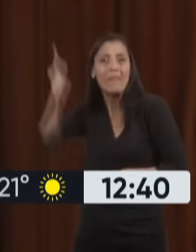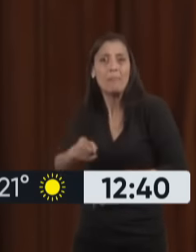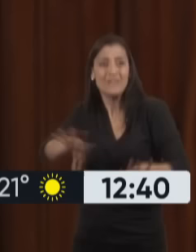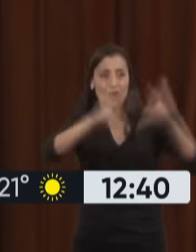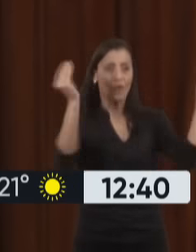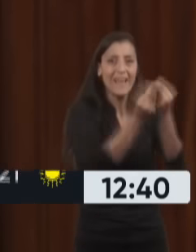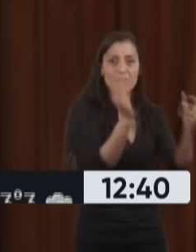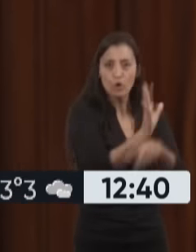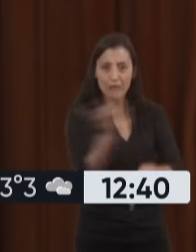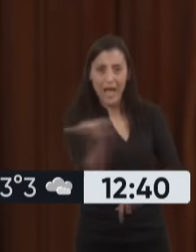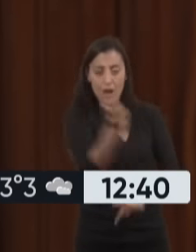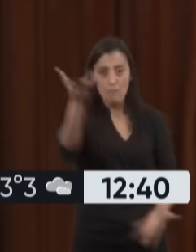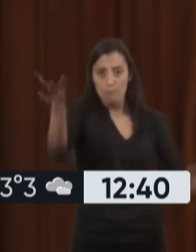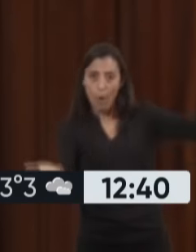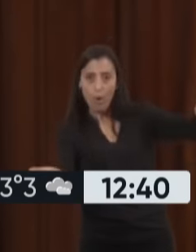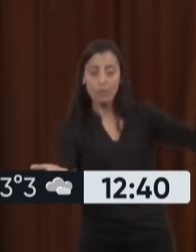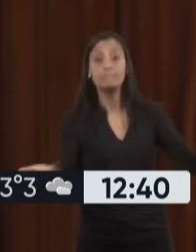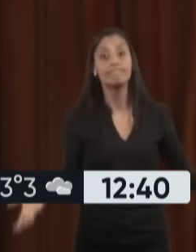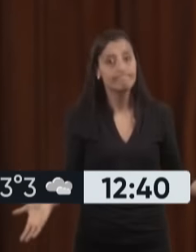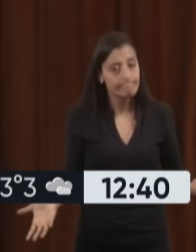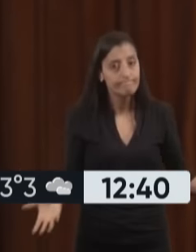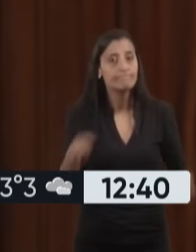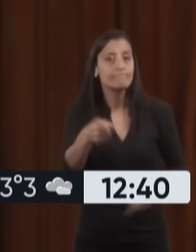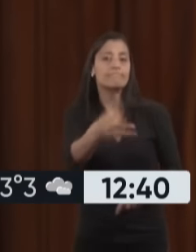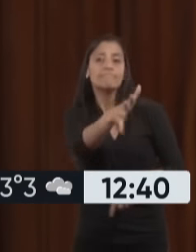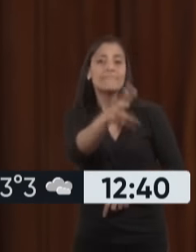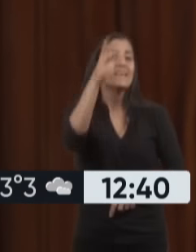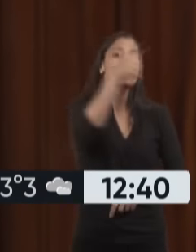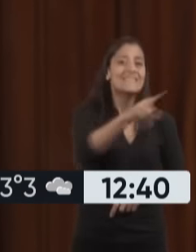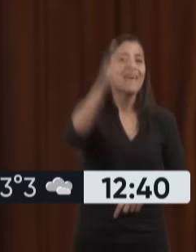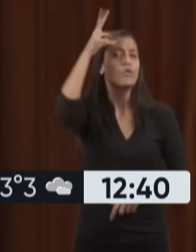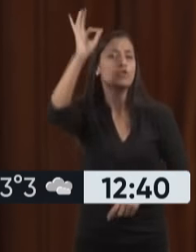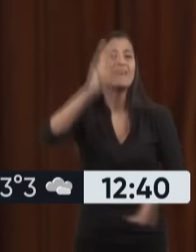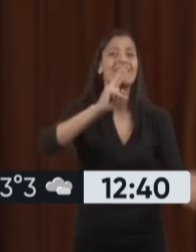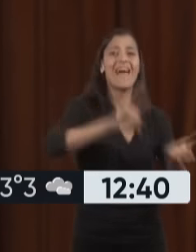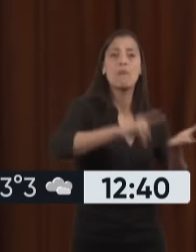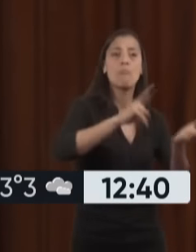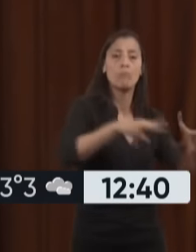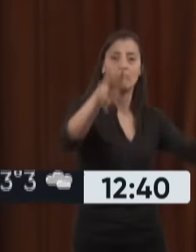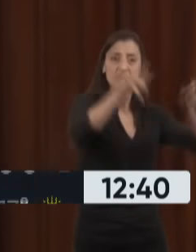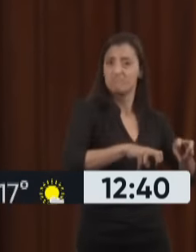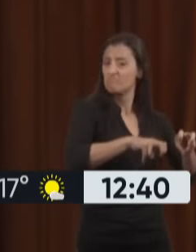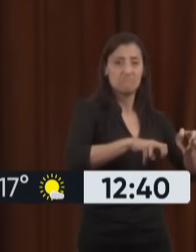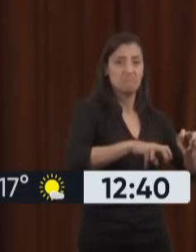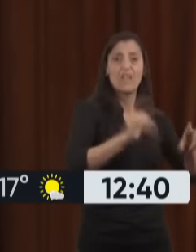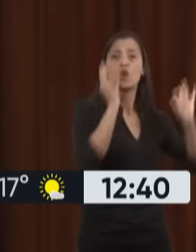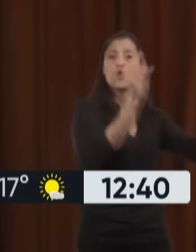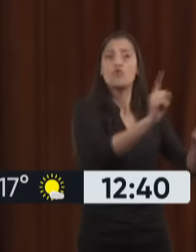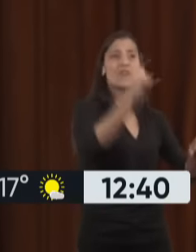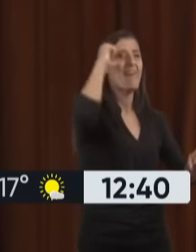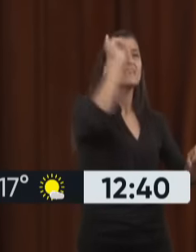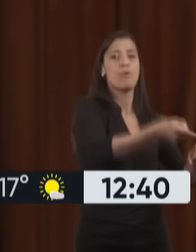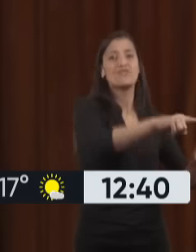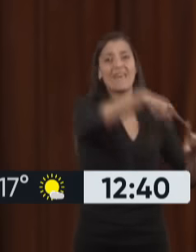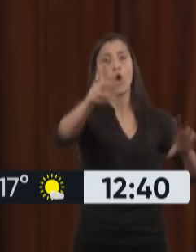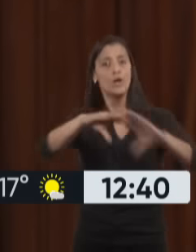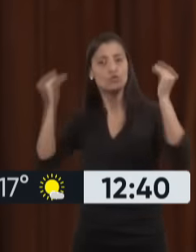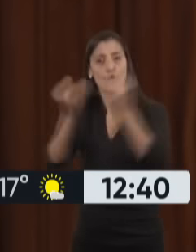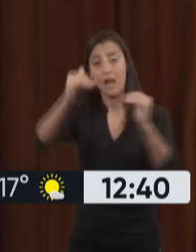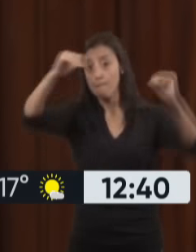de la recaudación. O sea que hay cerca de 180 impuestos que no llegan a recaudar ni el 10% de la recaudación.